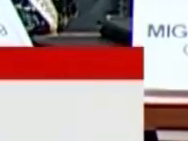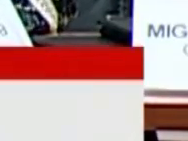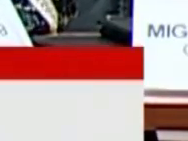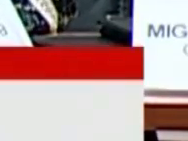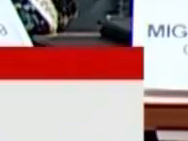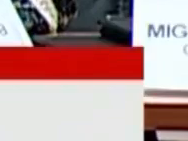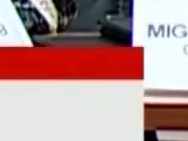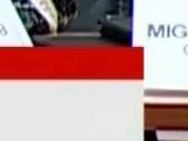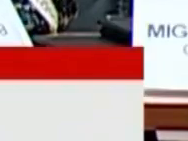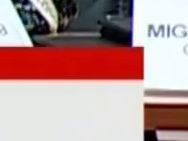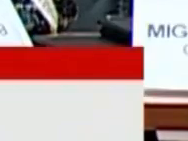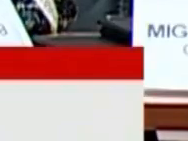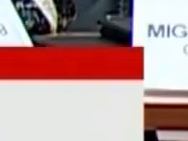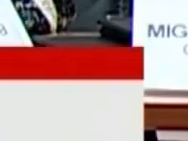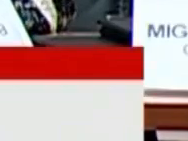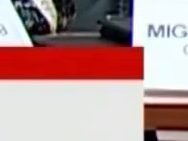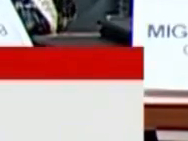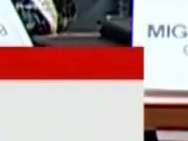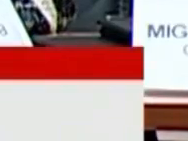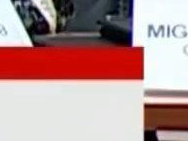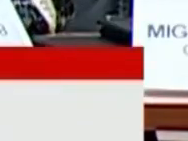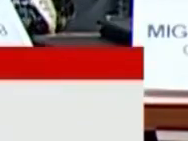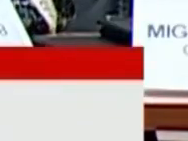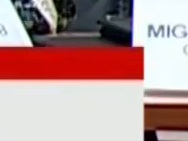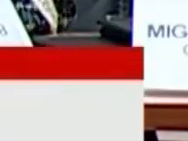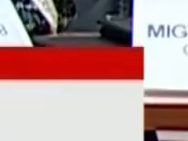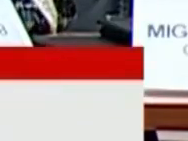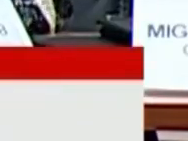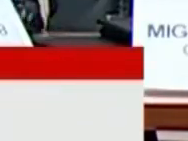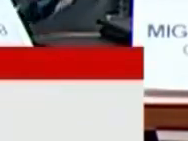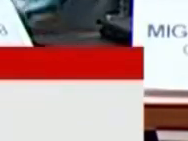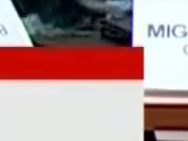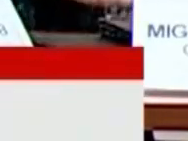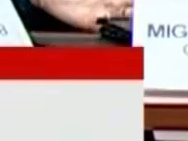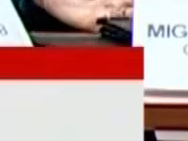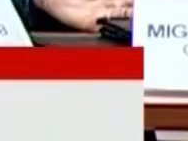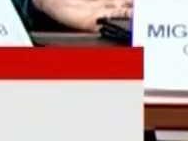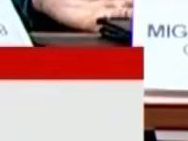¿qué pasa con el tiempo que yo tengo para, comillas, caminar, estirar